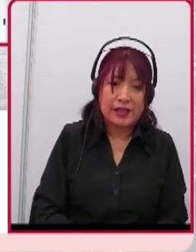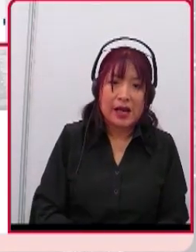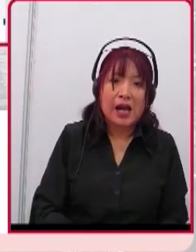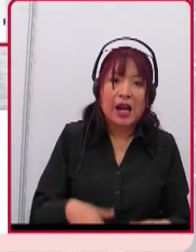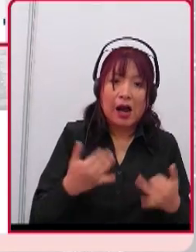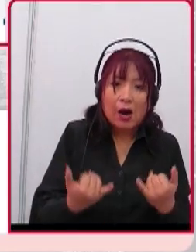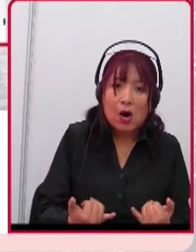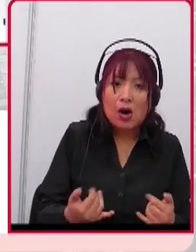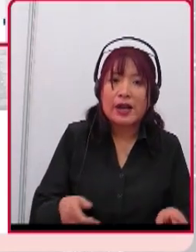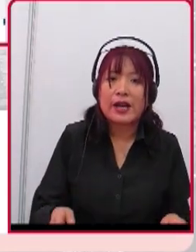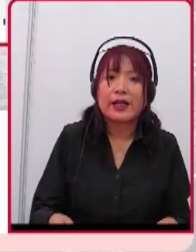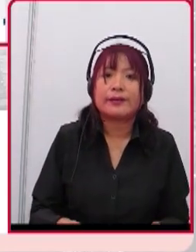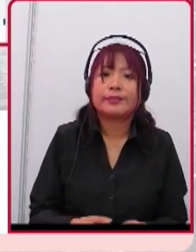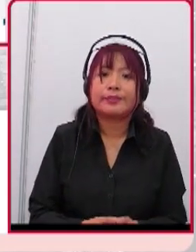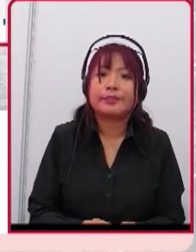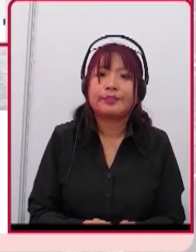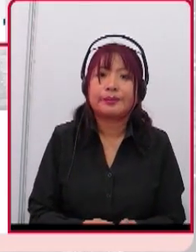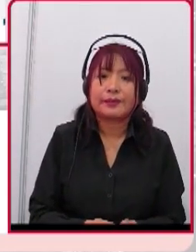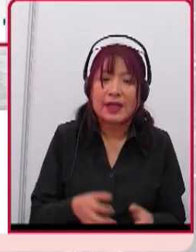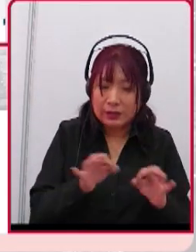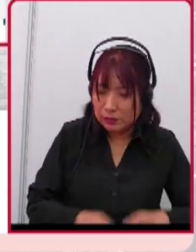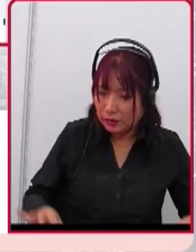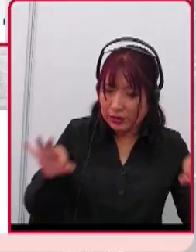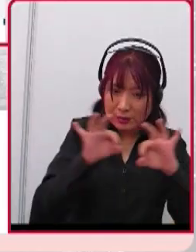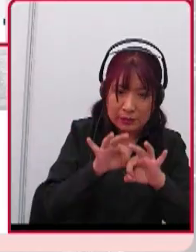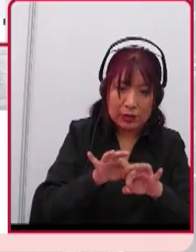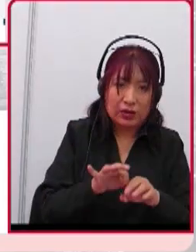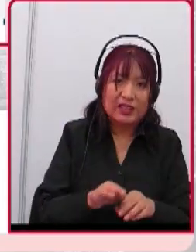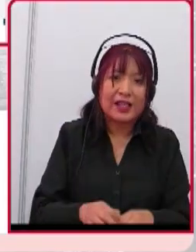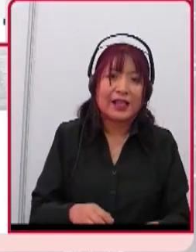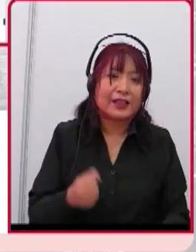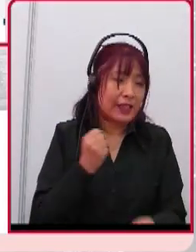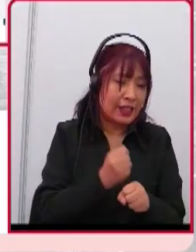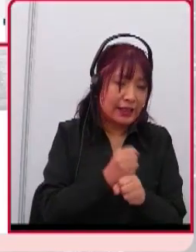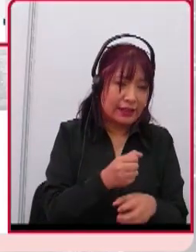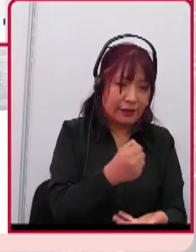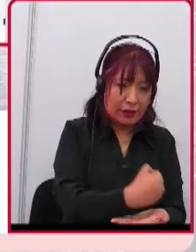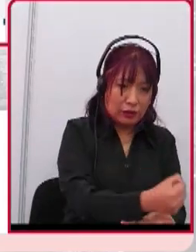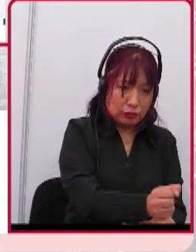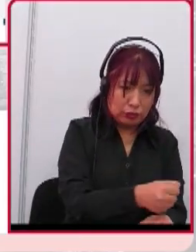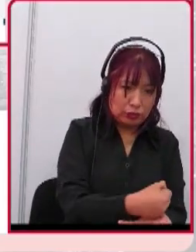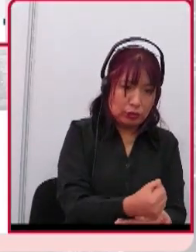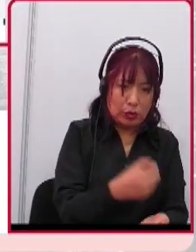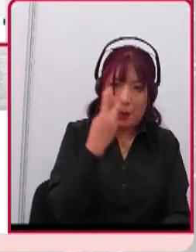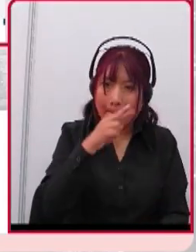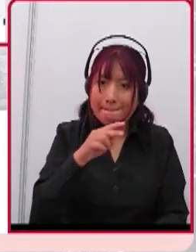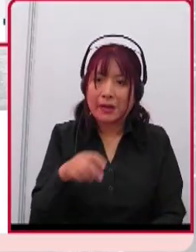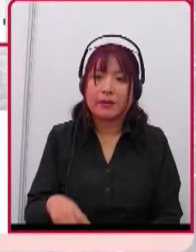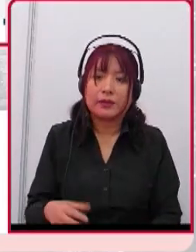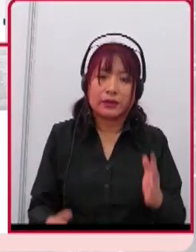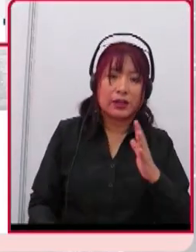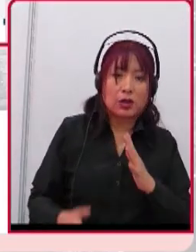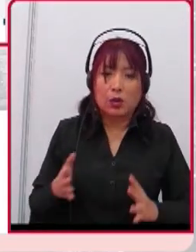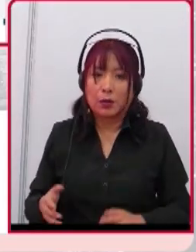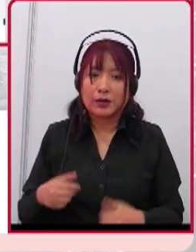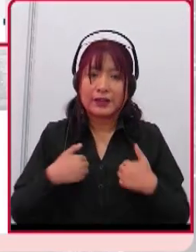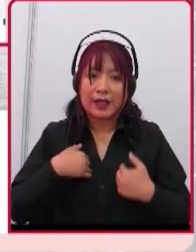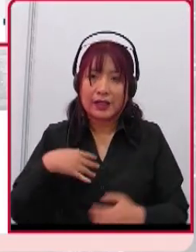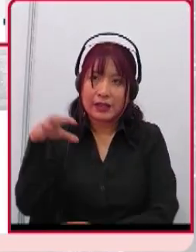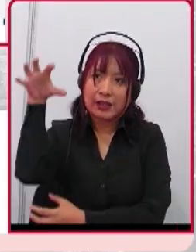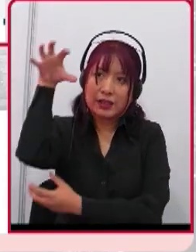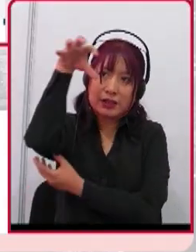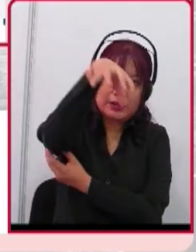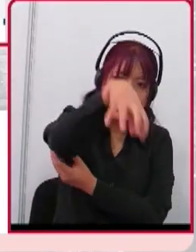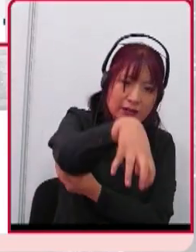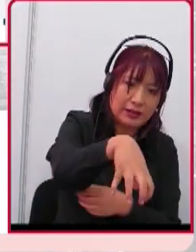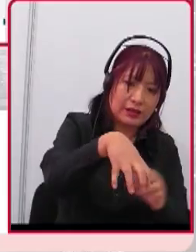importante la manipulación articulada de este robot. Presenta una garra o un brazo robótico con algunas